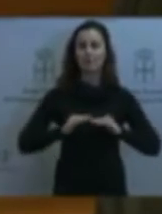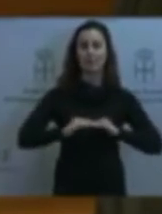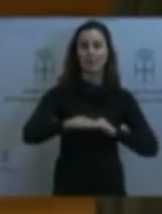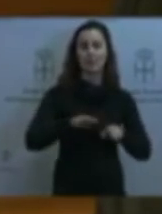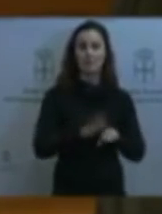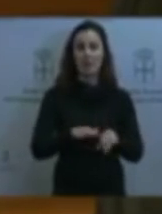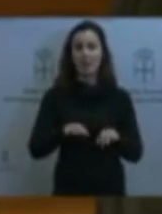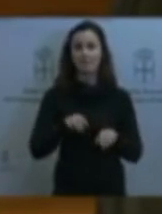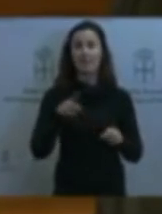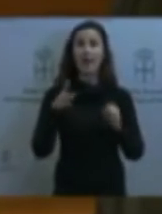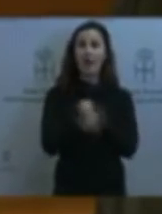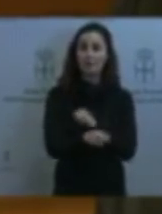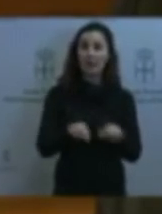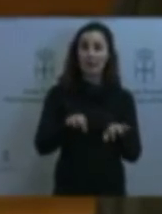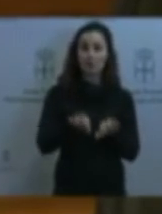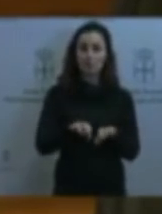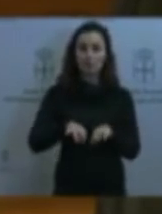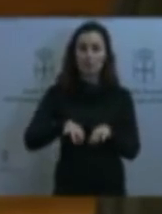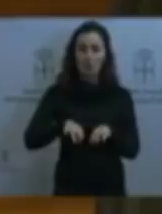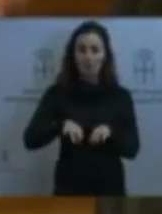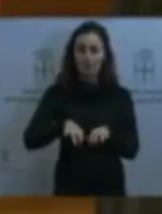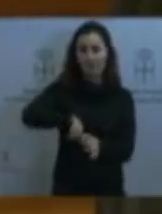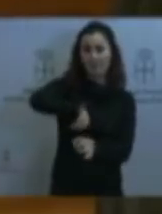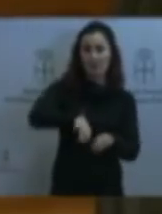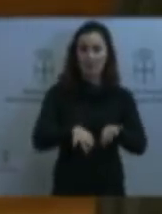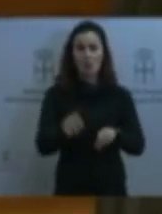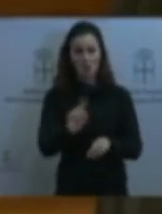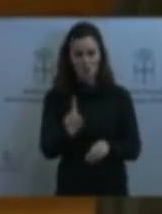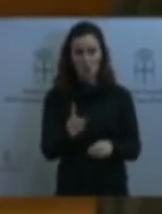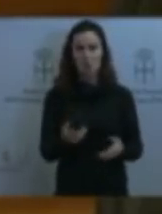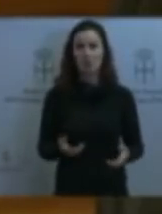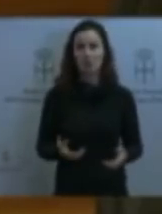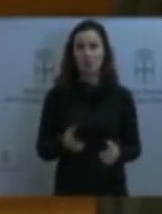otras dos más en Asturias que nos gustaría extenderlo a toda la red.